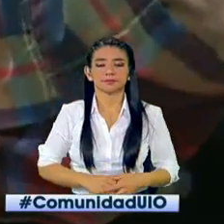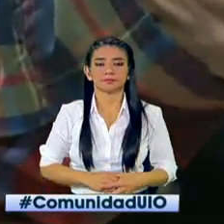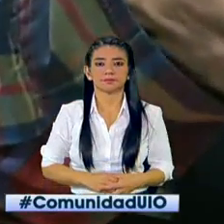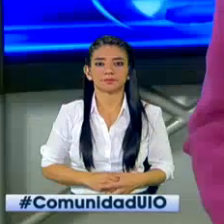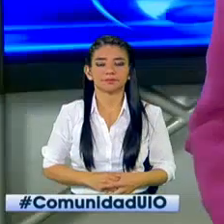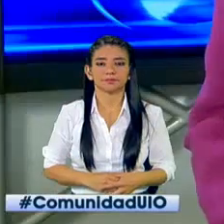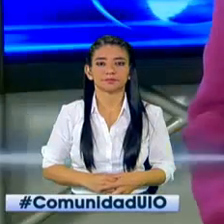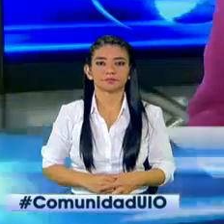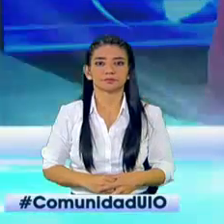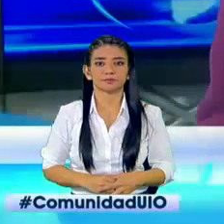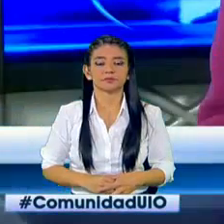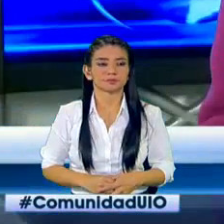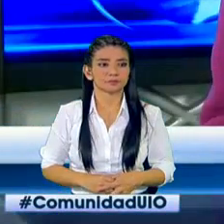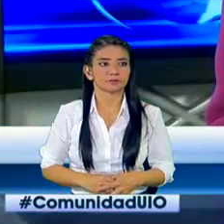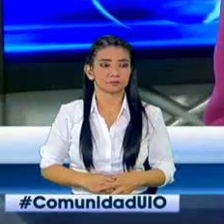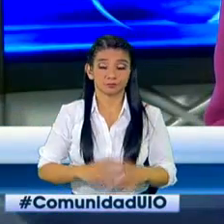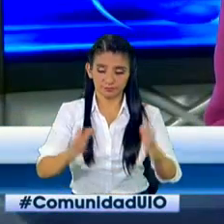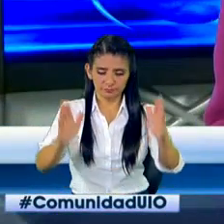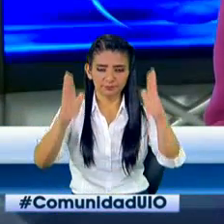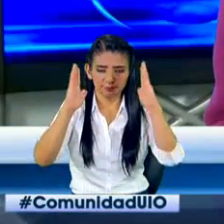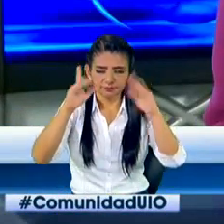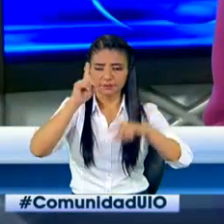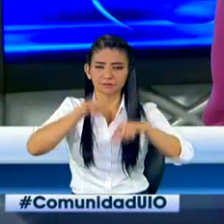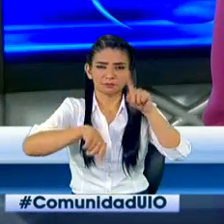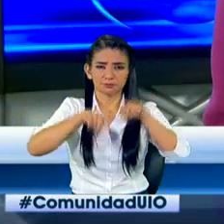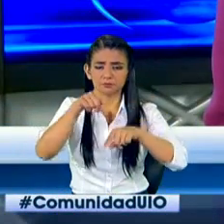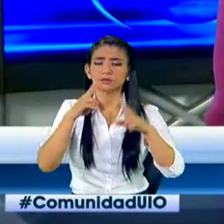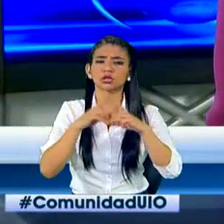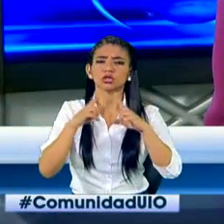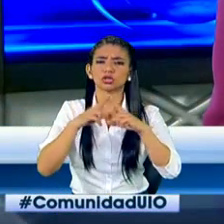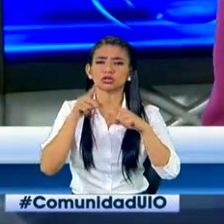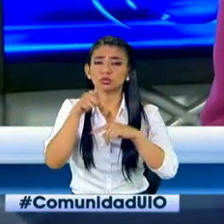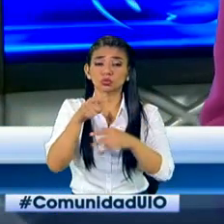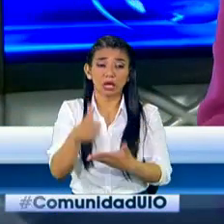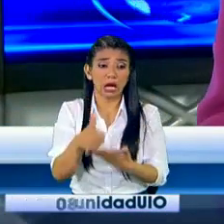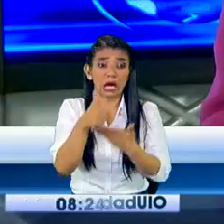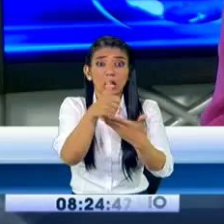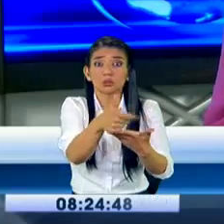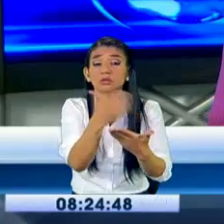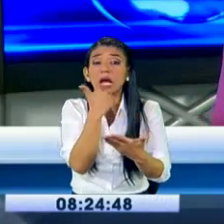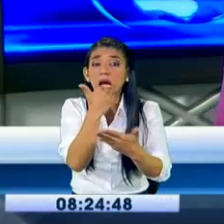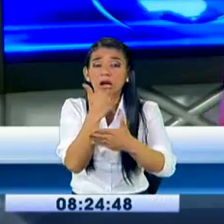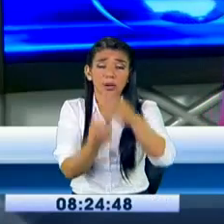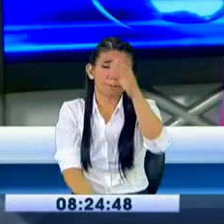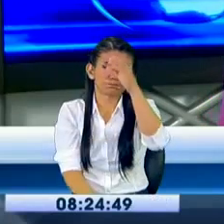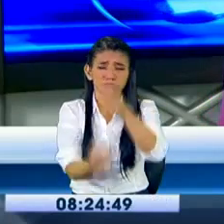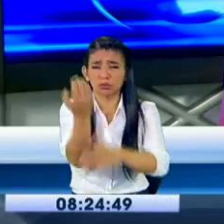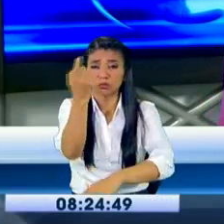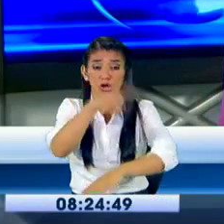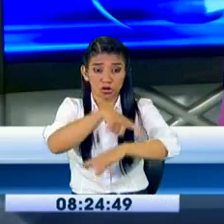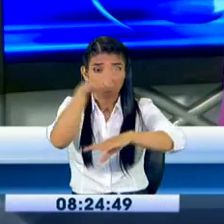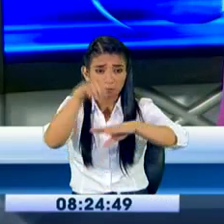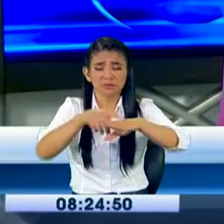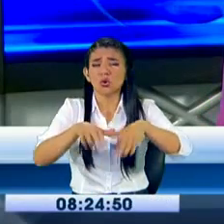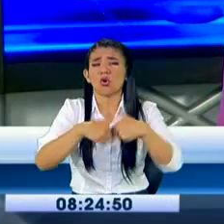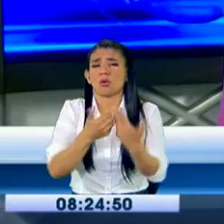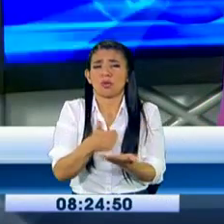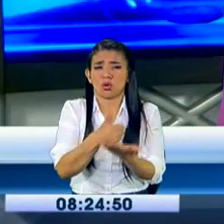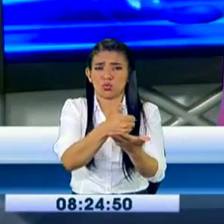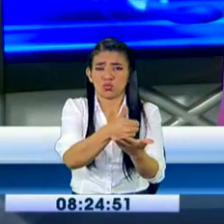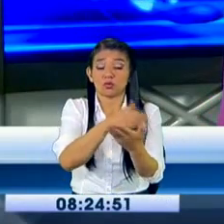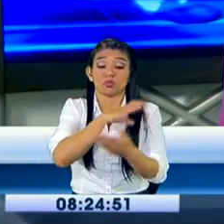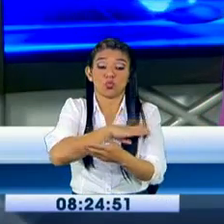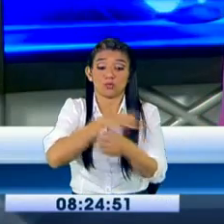los quiteños y quiteñas pueden ser parte de la red solidaria para una eventual emergencia provocada por el Cotopaxi. Este COE extendido está compuesto